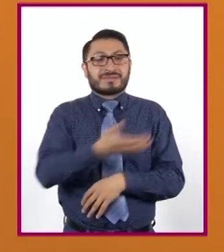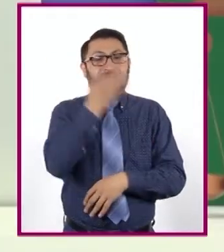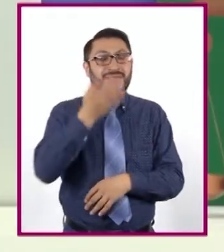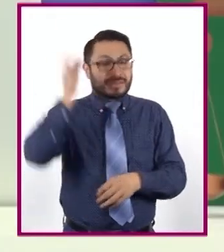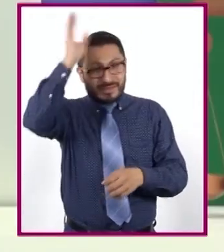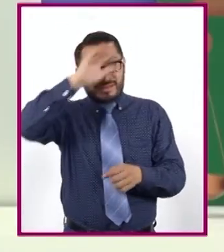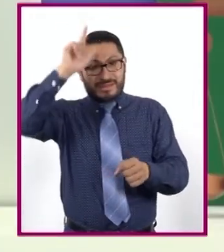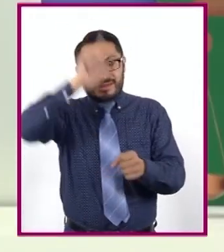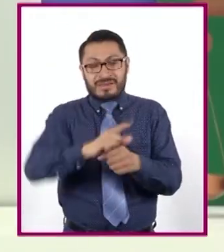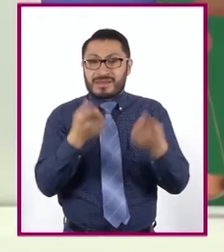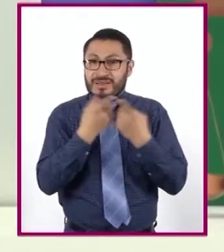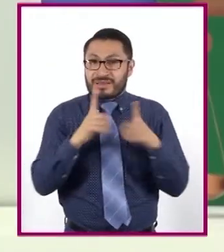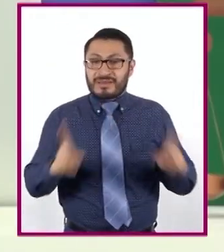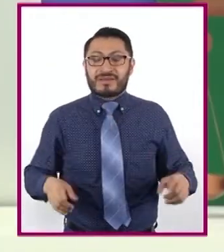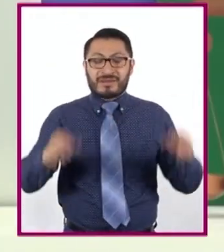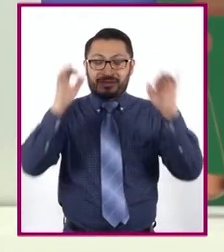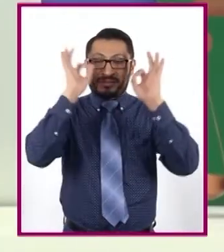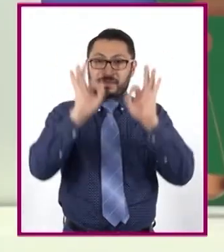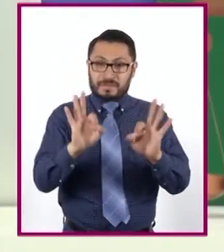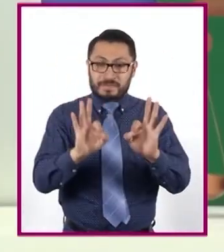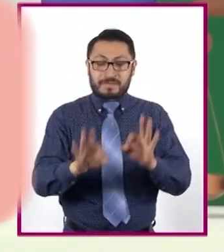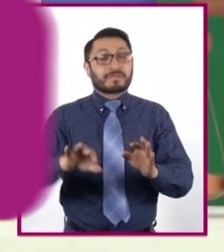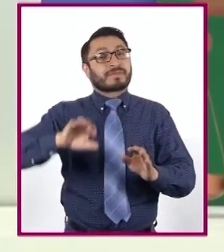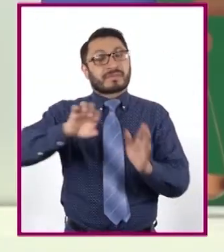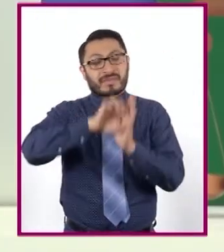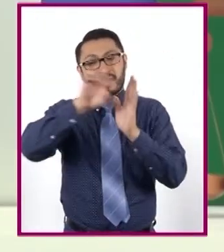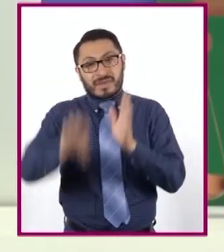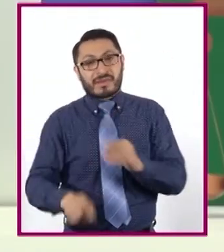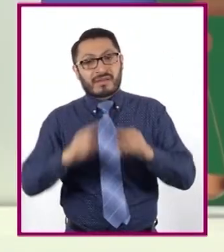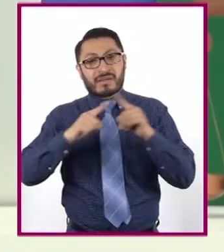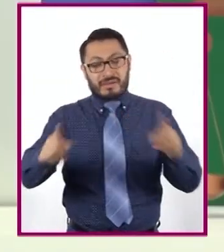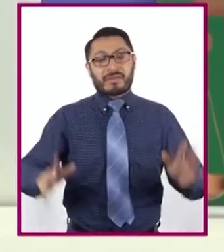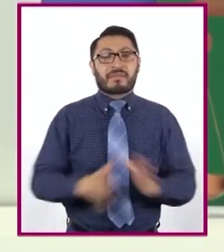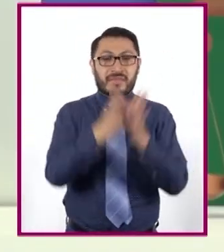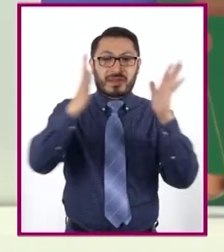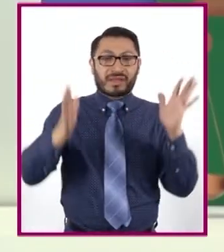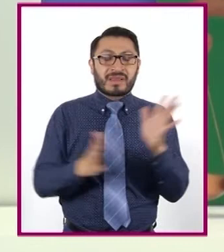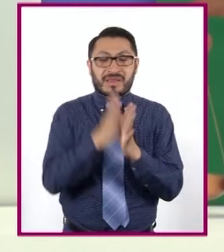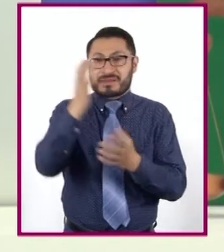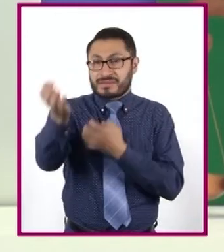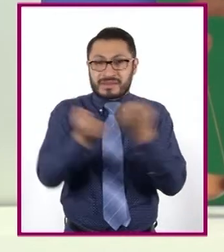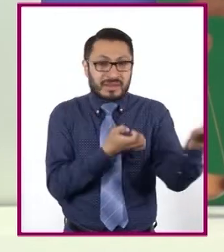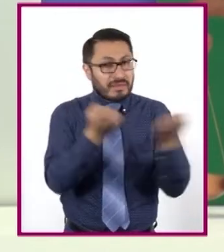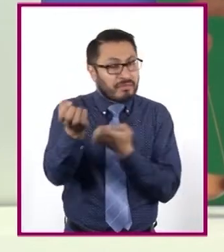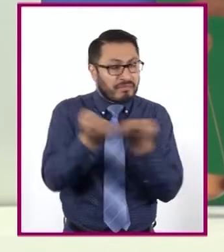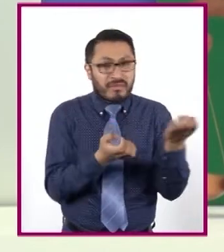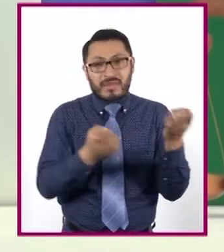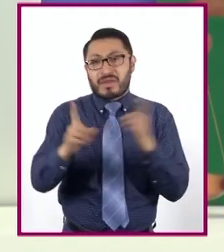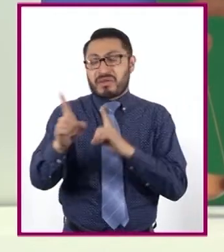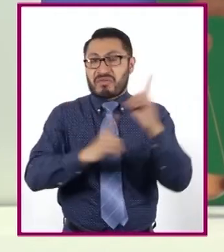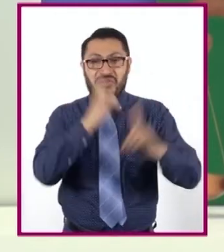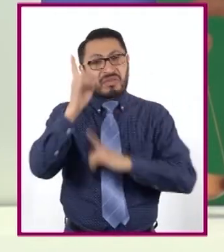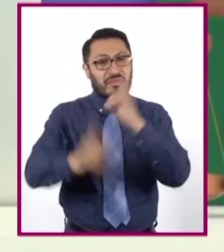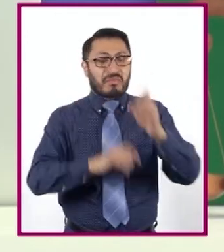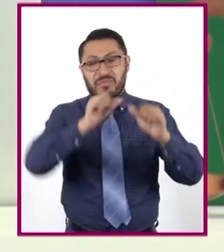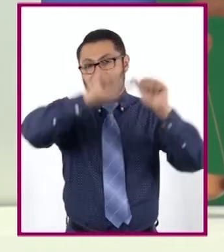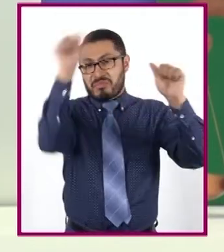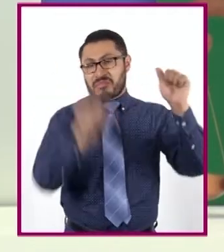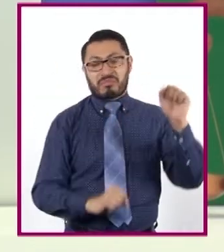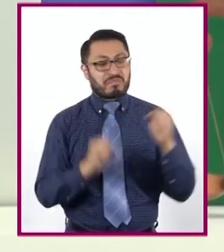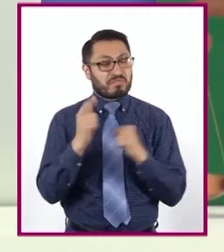integral. Otro ejemplo es el de participar en actividades deportivas o artísticas, realizar